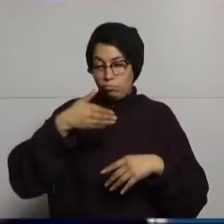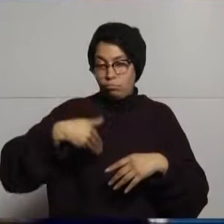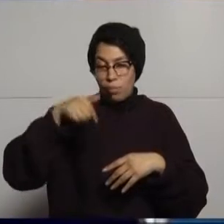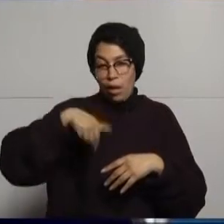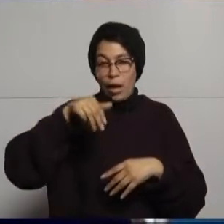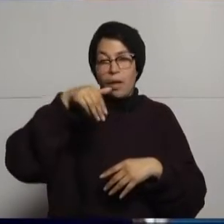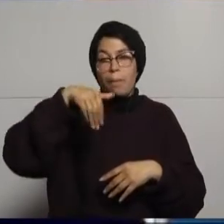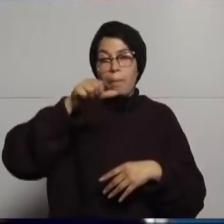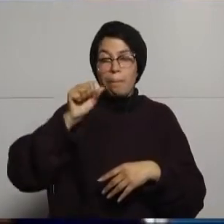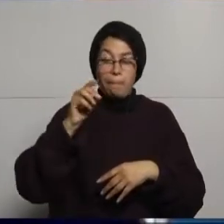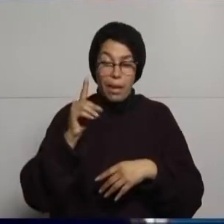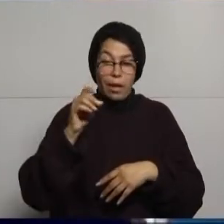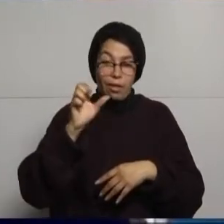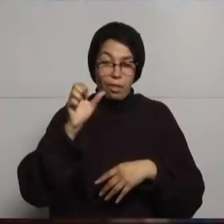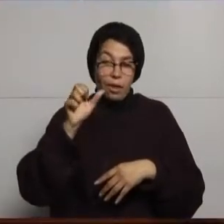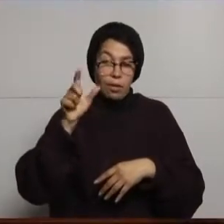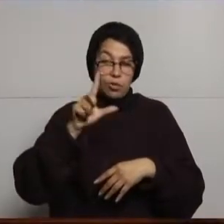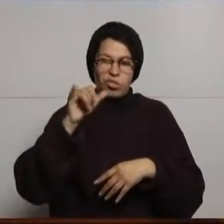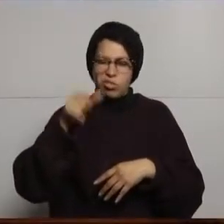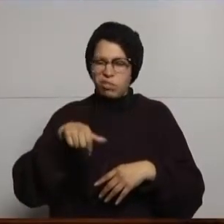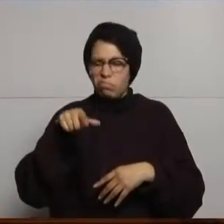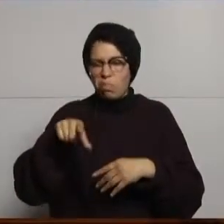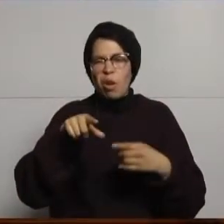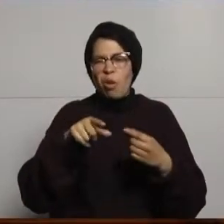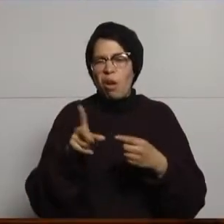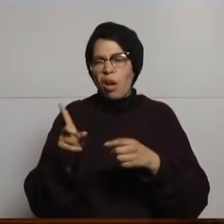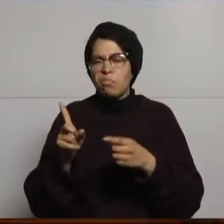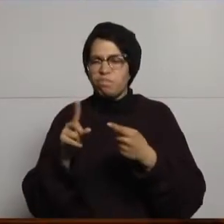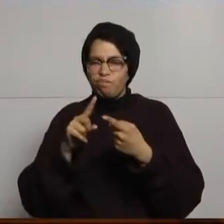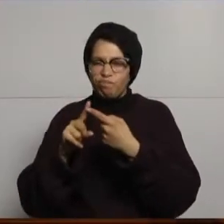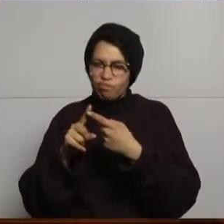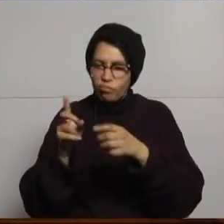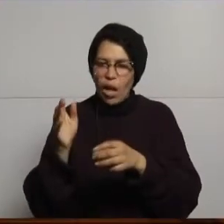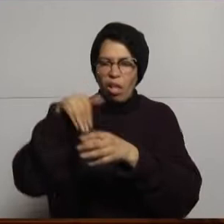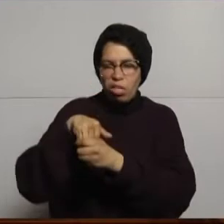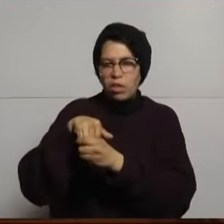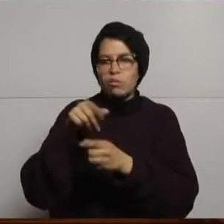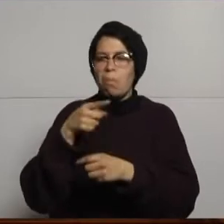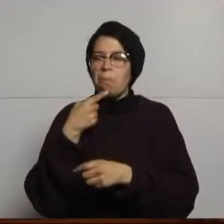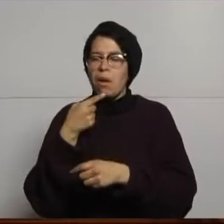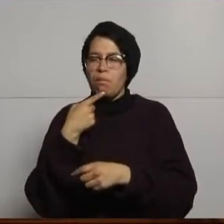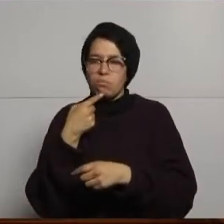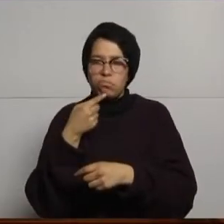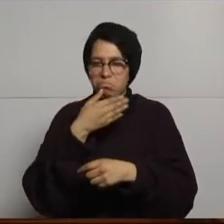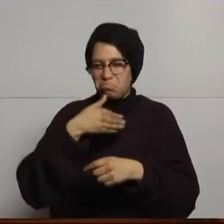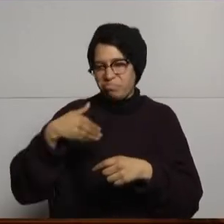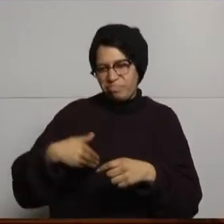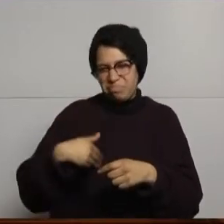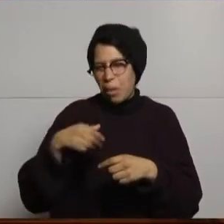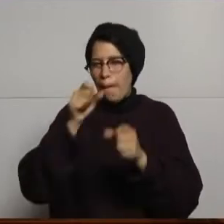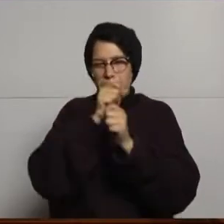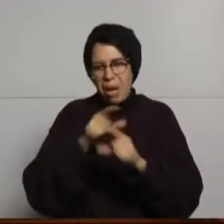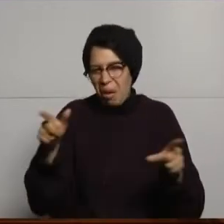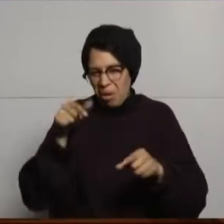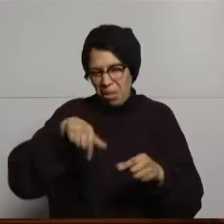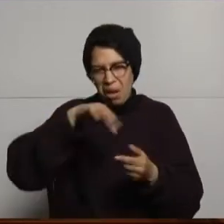persona vinculada a los peores partidos políticos tradicionales de esta ciudad. Bueno, este alcalde dice, el principal